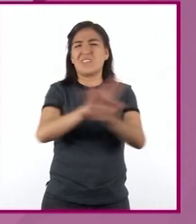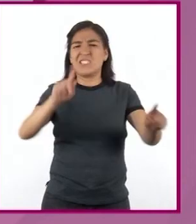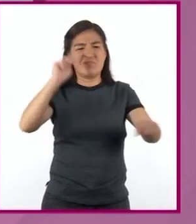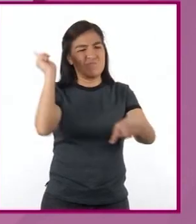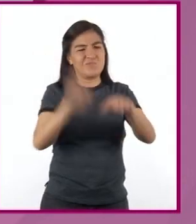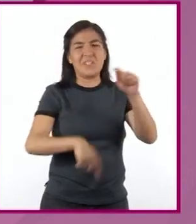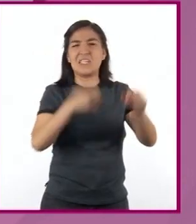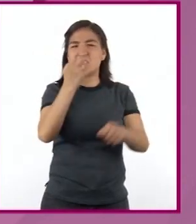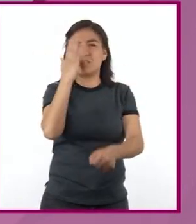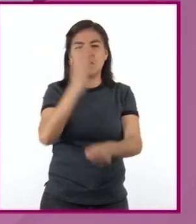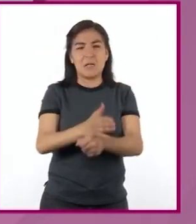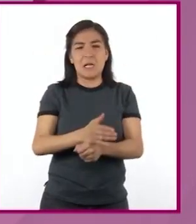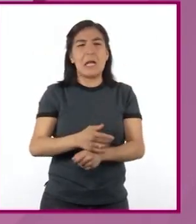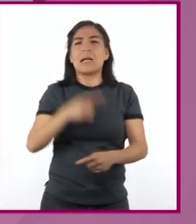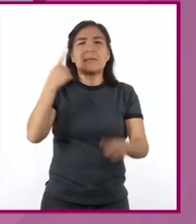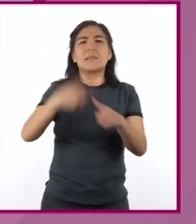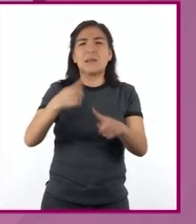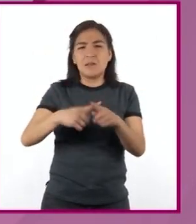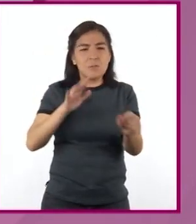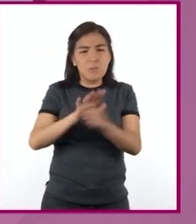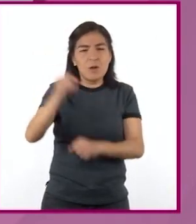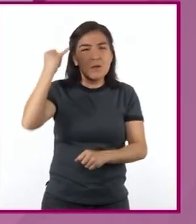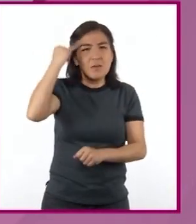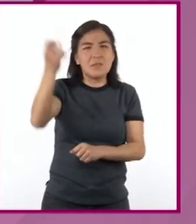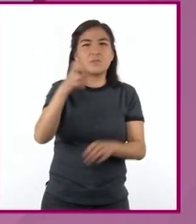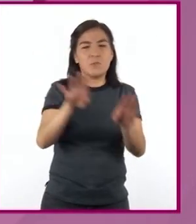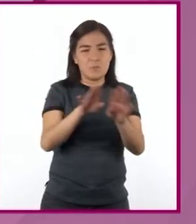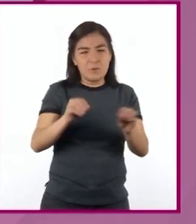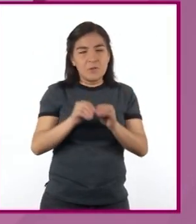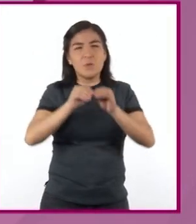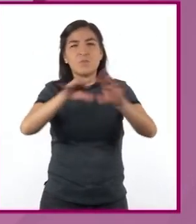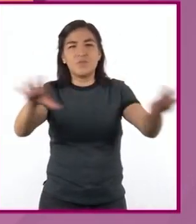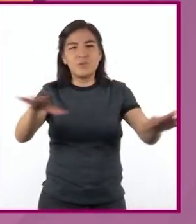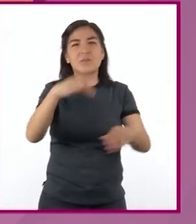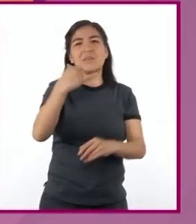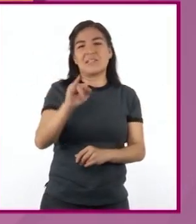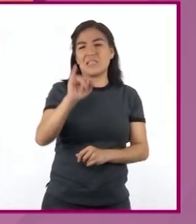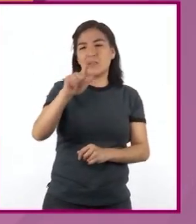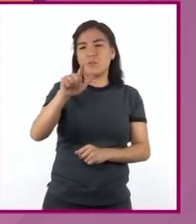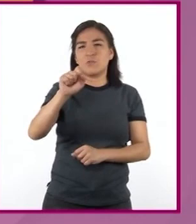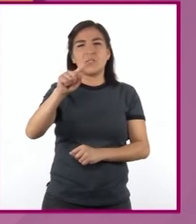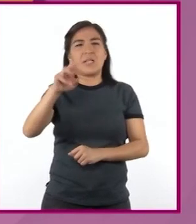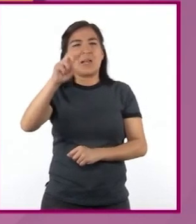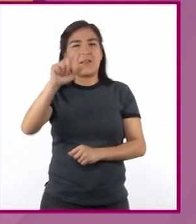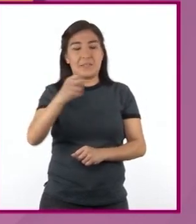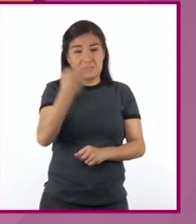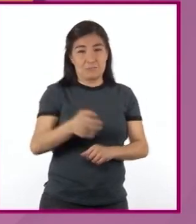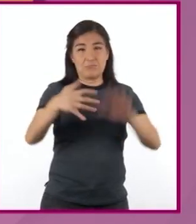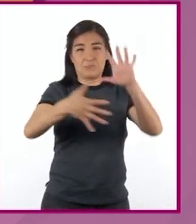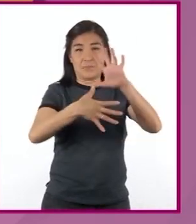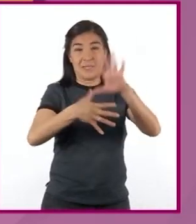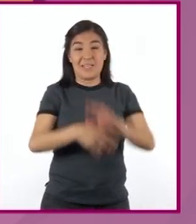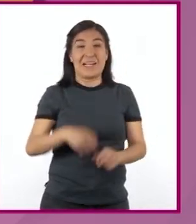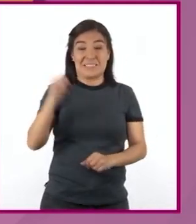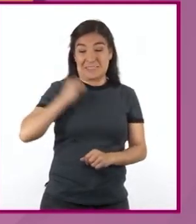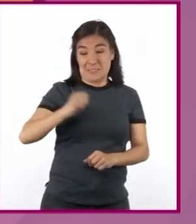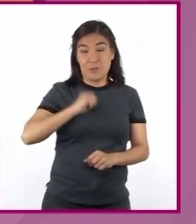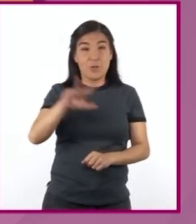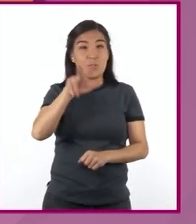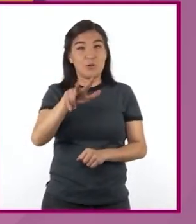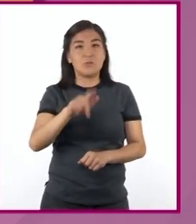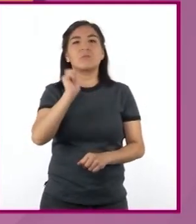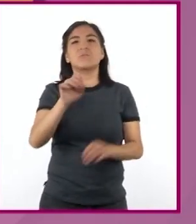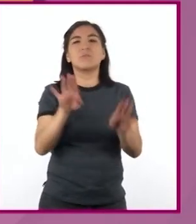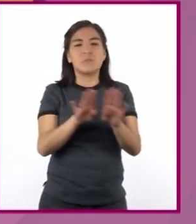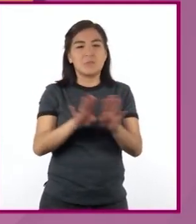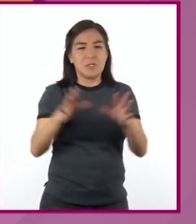¿Pero qué medios utilizó para evitar la difusión de las ideas ilustradas en América? Durante el siglo XVIII, las ideas de la